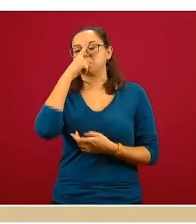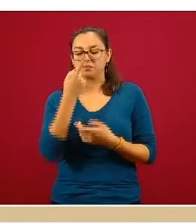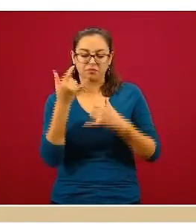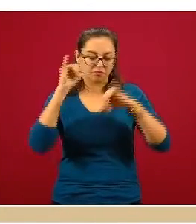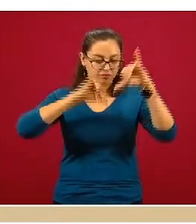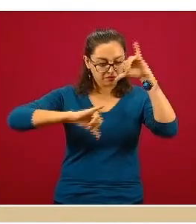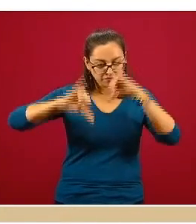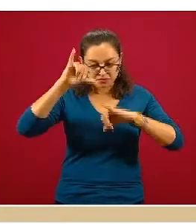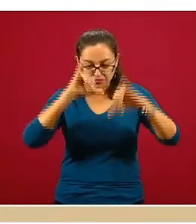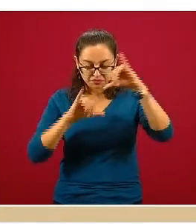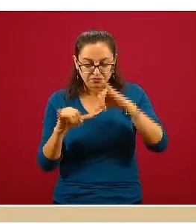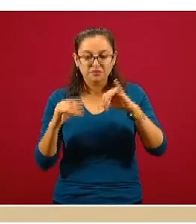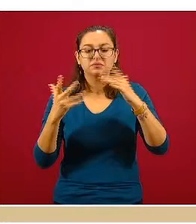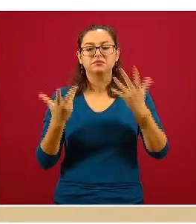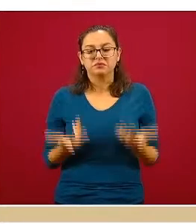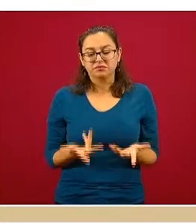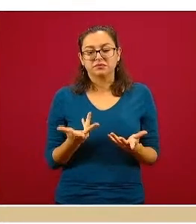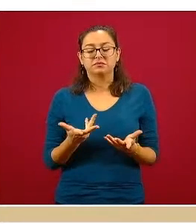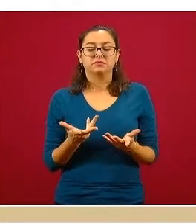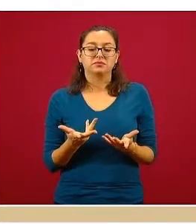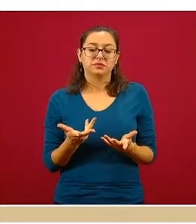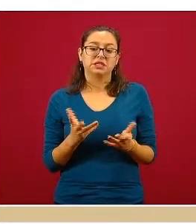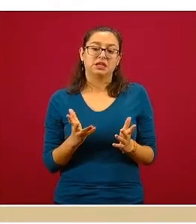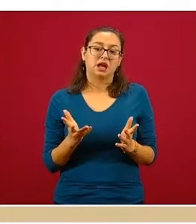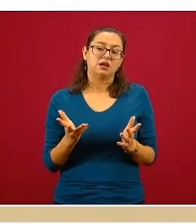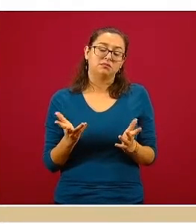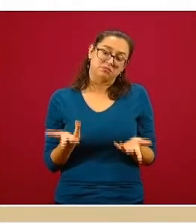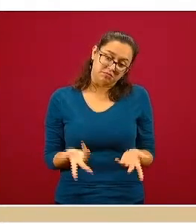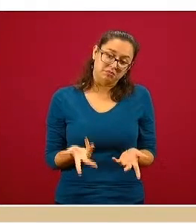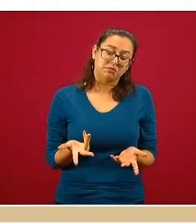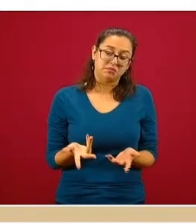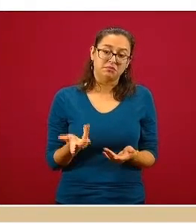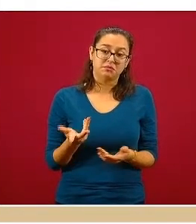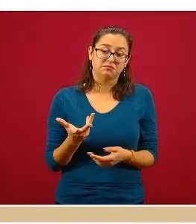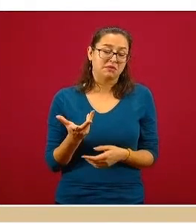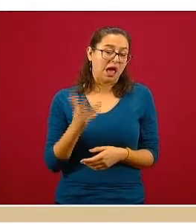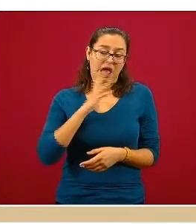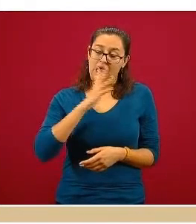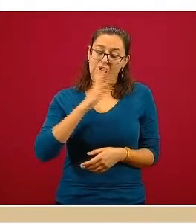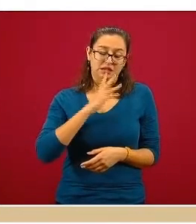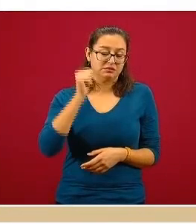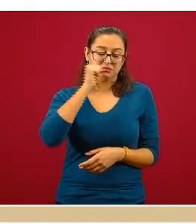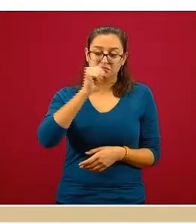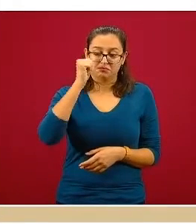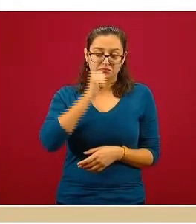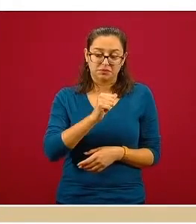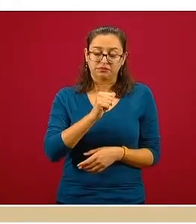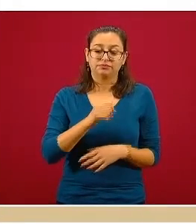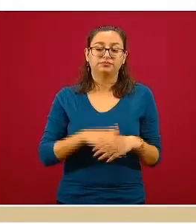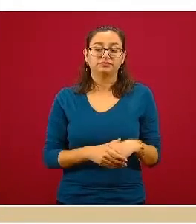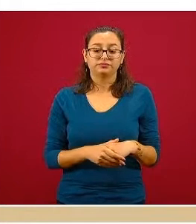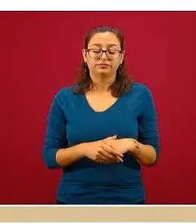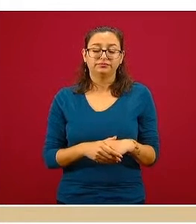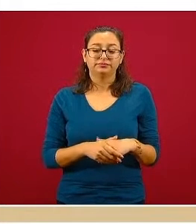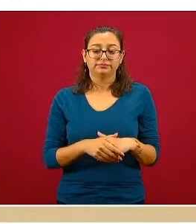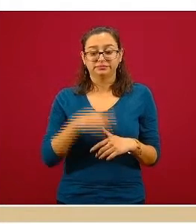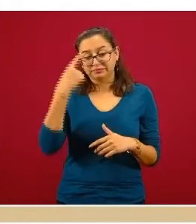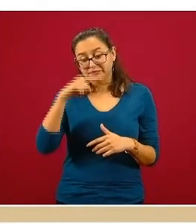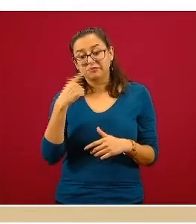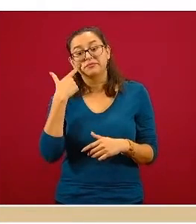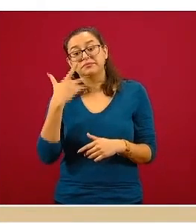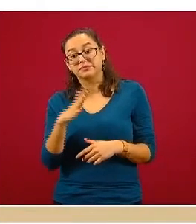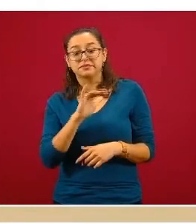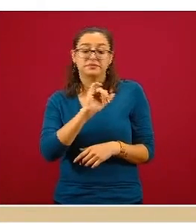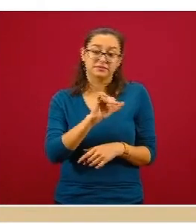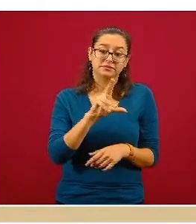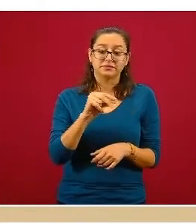de las actividades que se realiza con ellas está precisamente la toma de una muestra correspondiente para poder